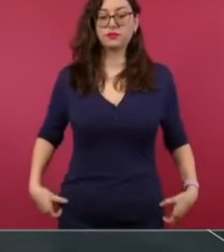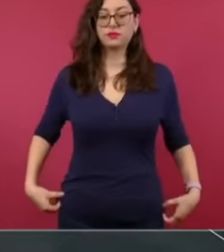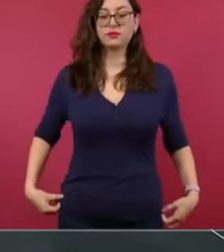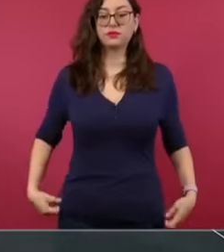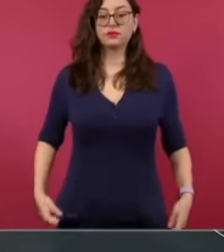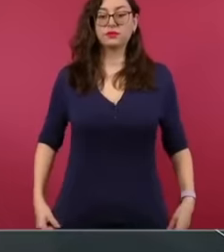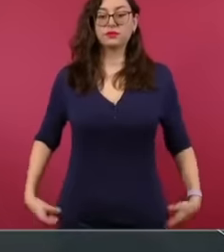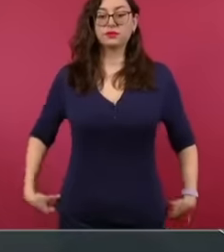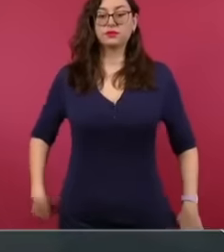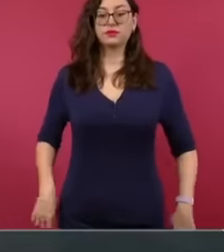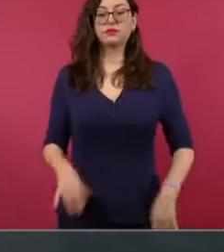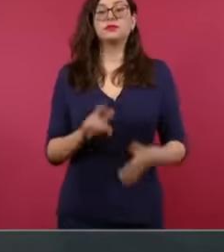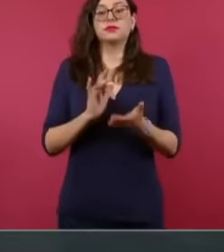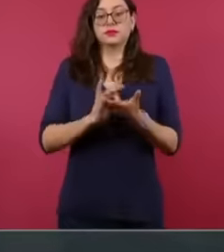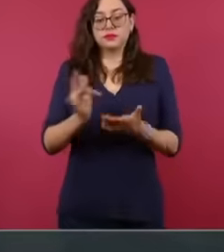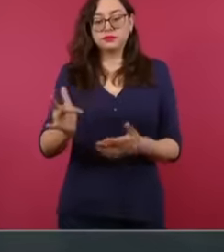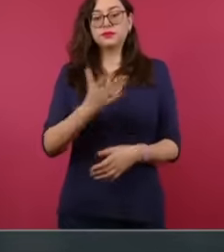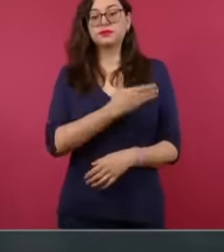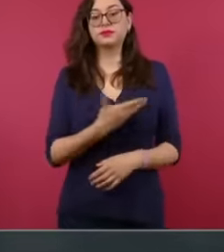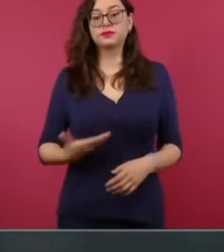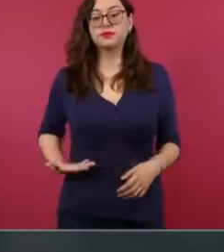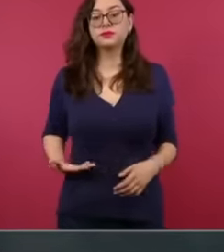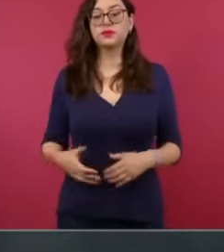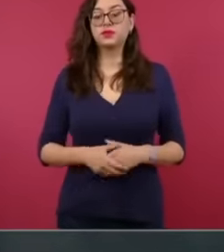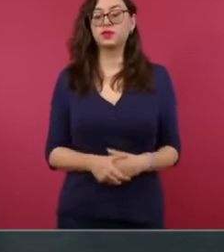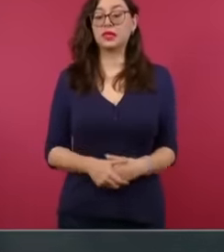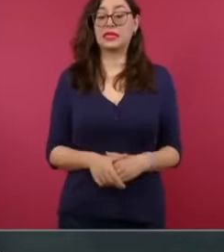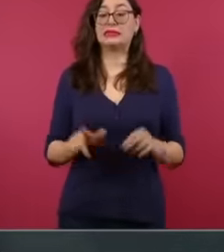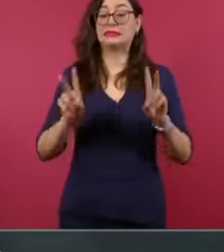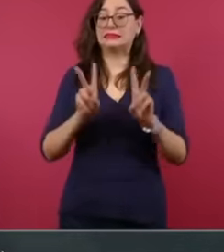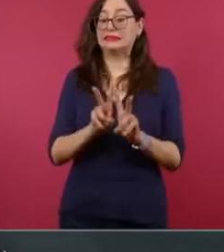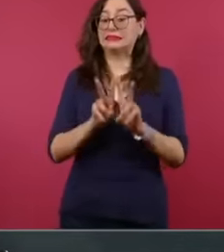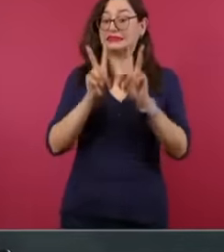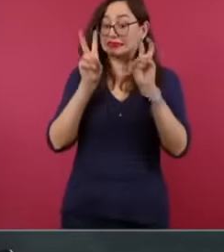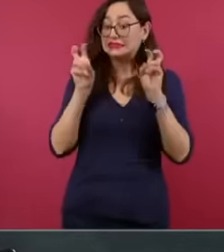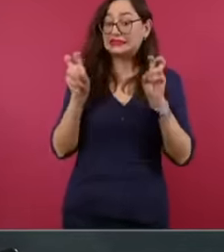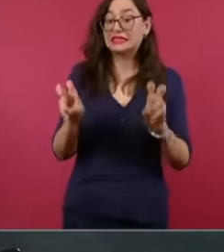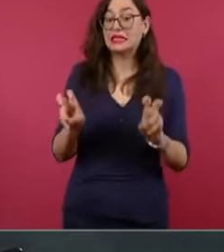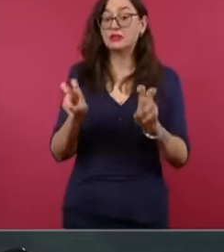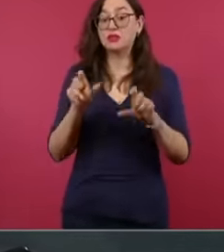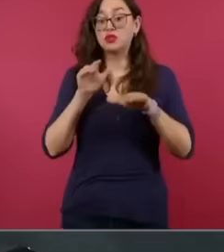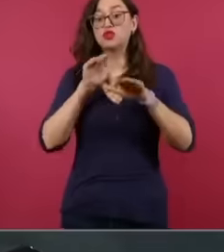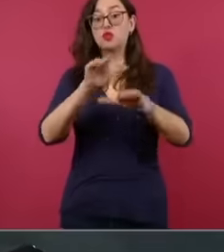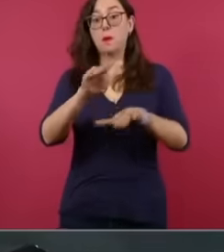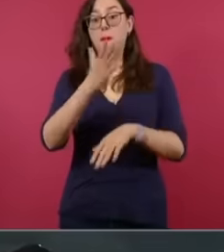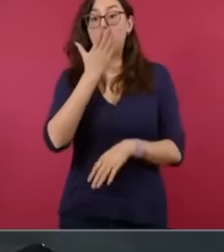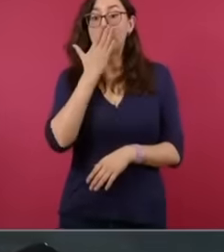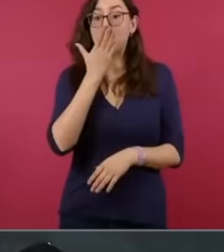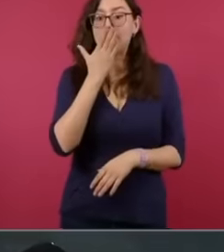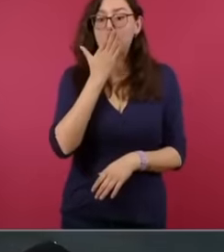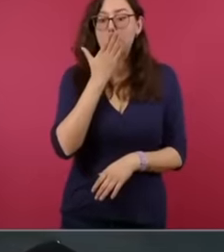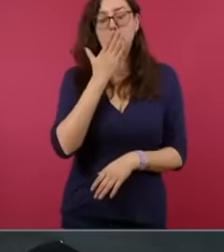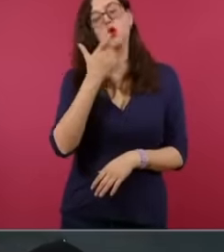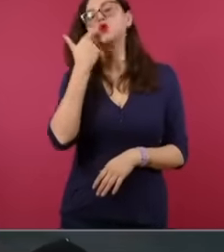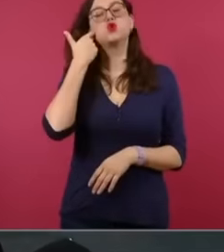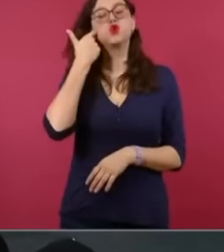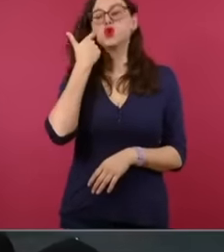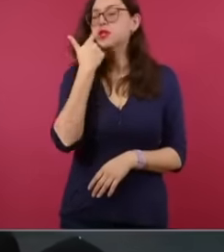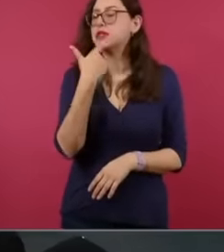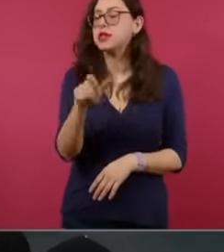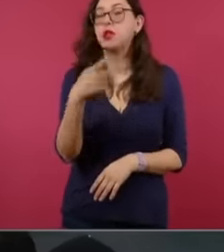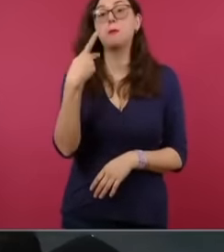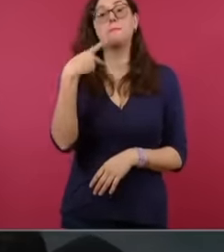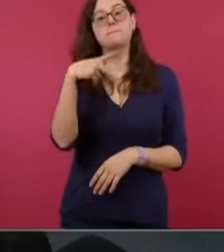Gracias, presidente. Bueno, yo no quería tocar el tema de la de Sonora, que ya lo toqué la última vez, pero ayer